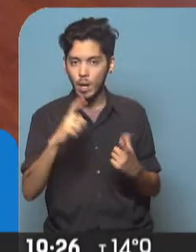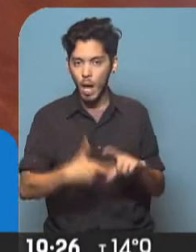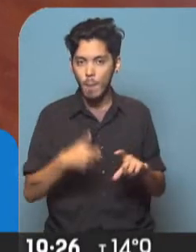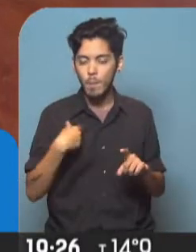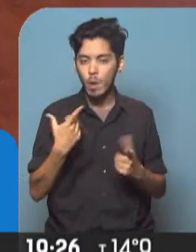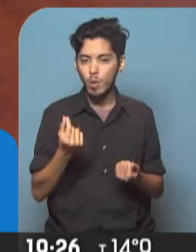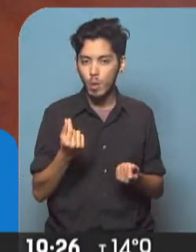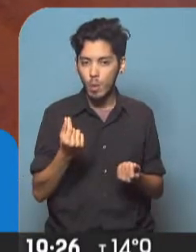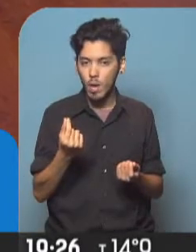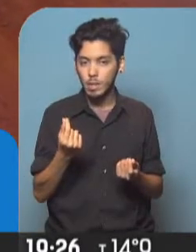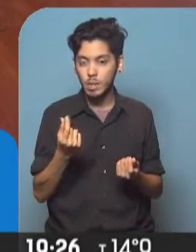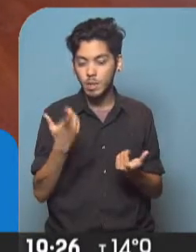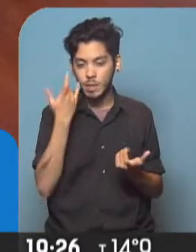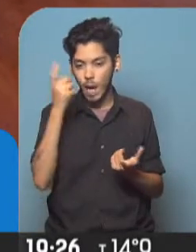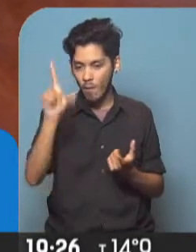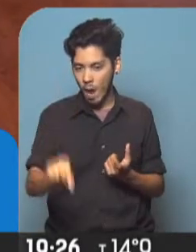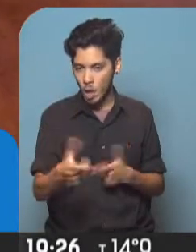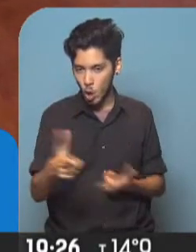se lo ve por lo menos tan barato.